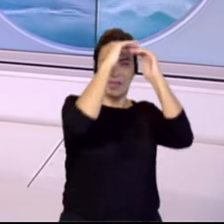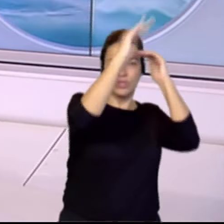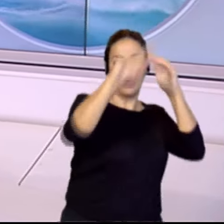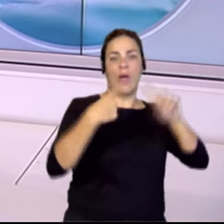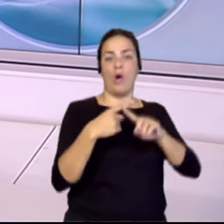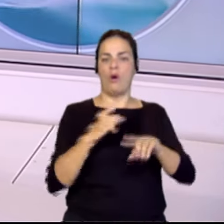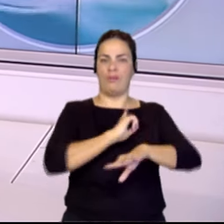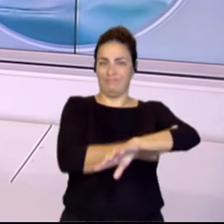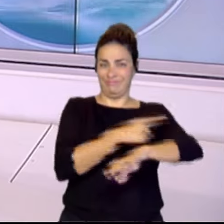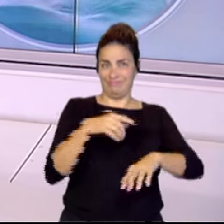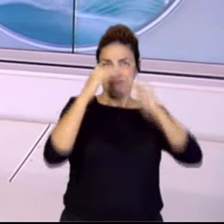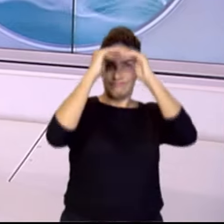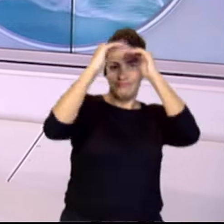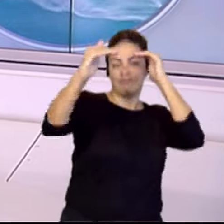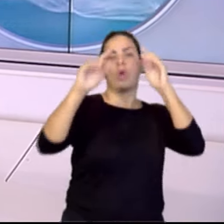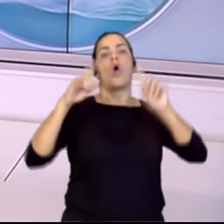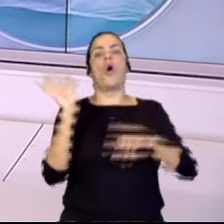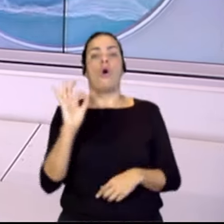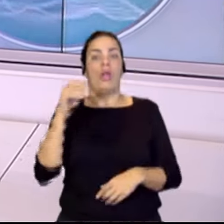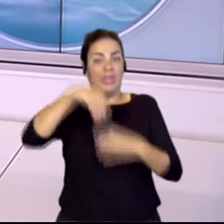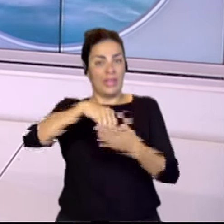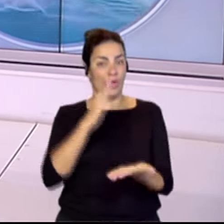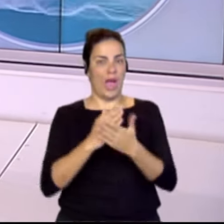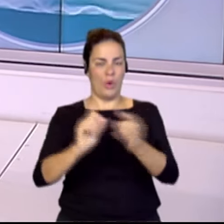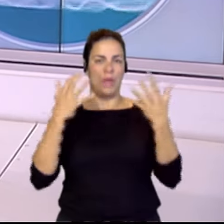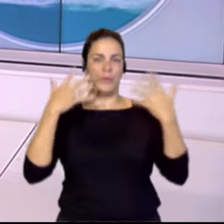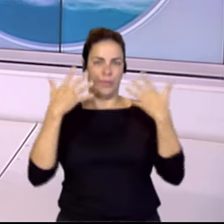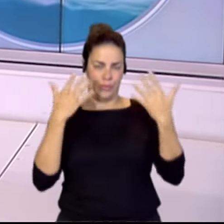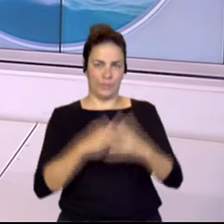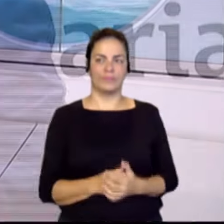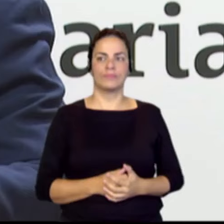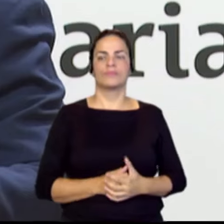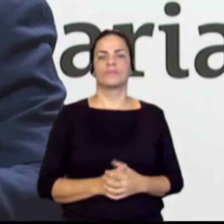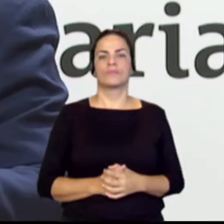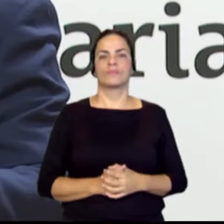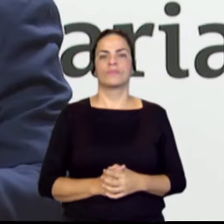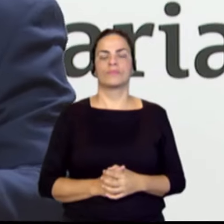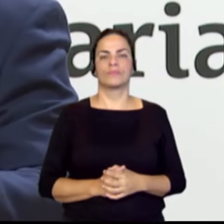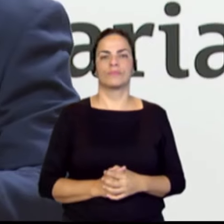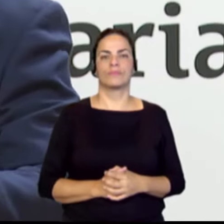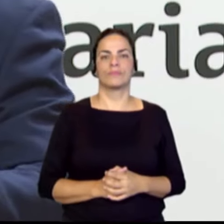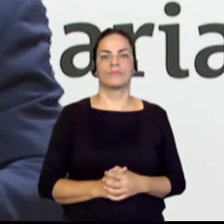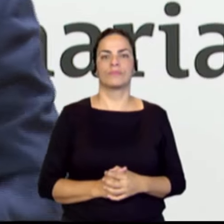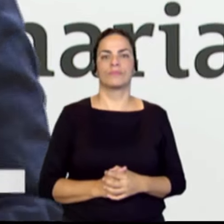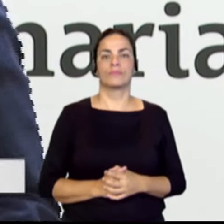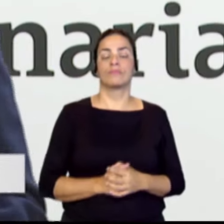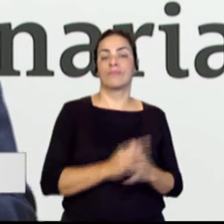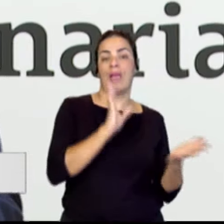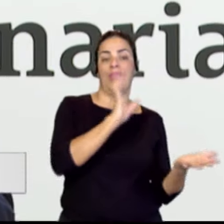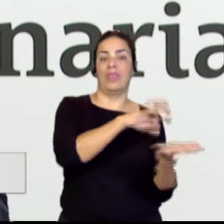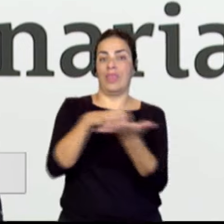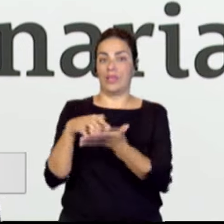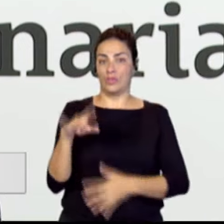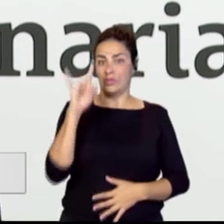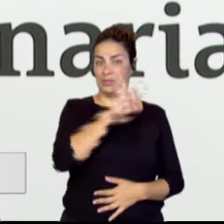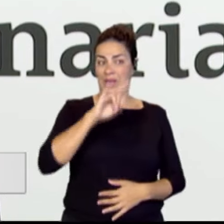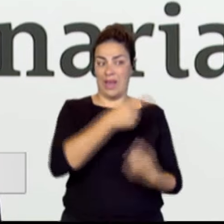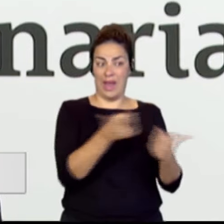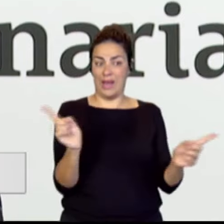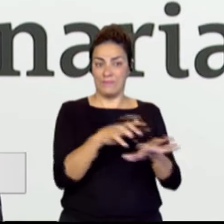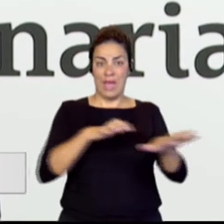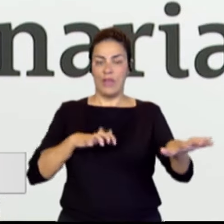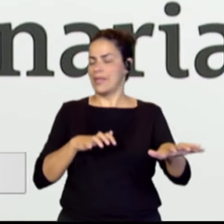instalar aire acondicionado en las aulas es nuestro sonido del día la mayoría de centros del archipiélago no